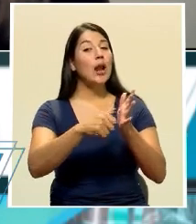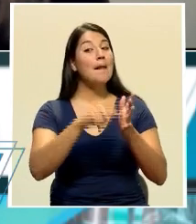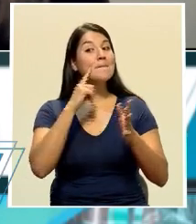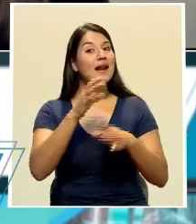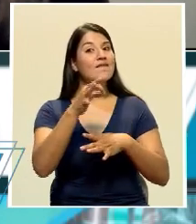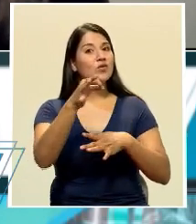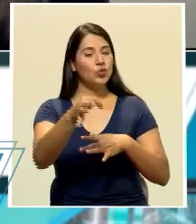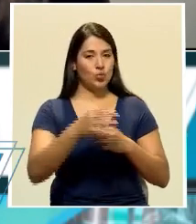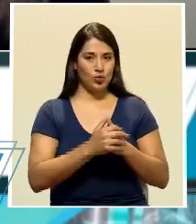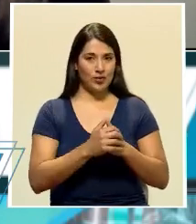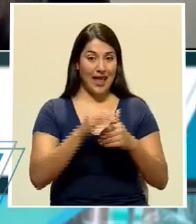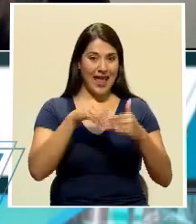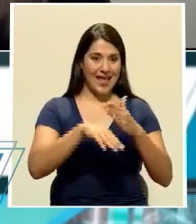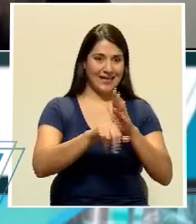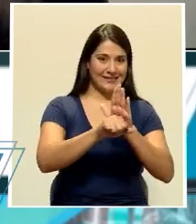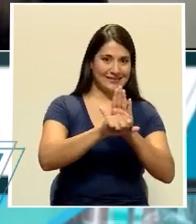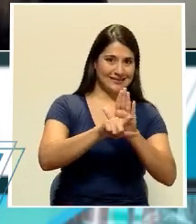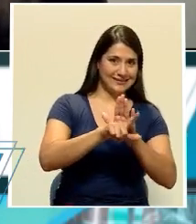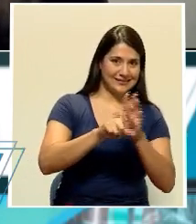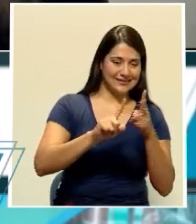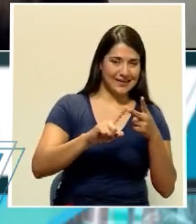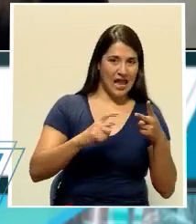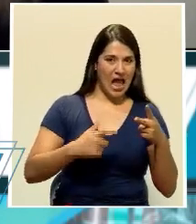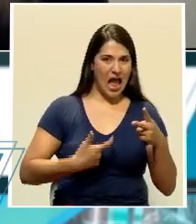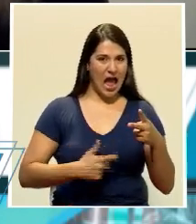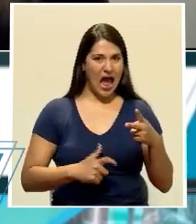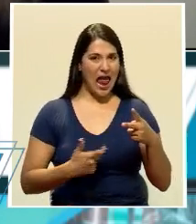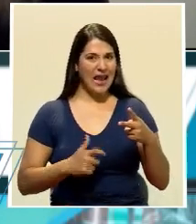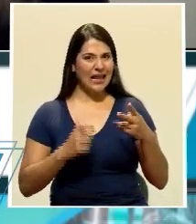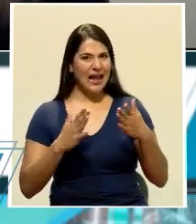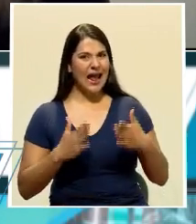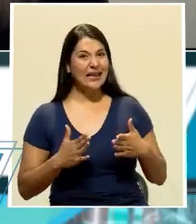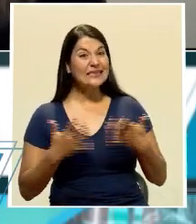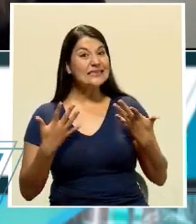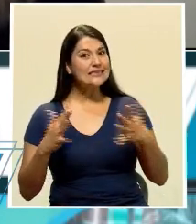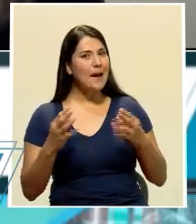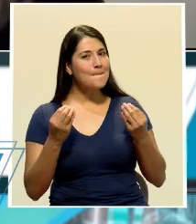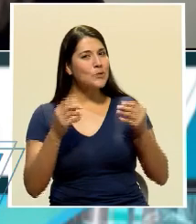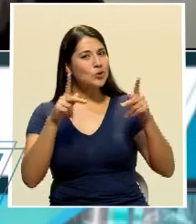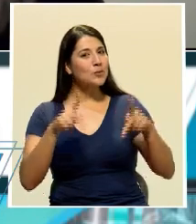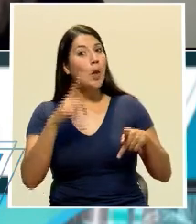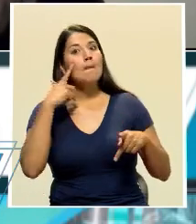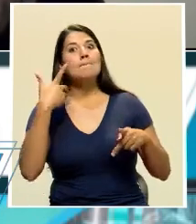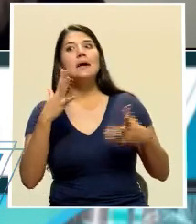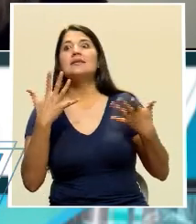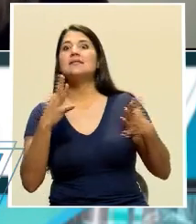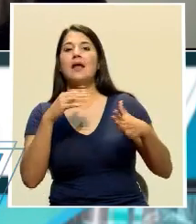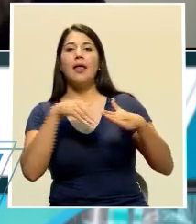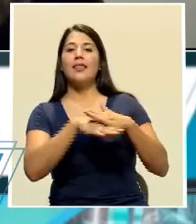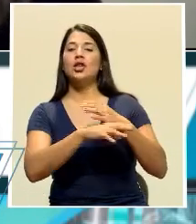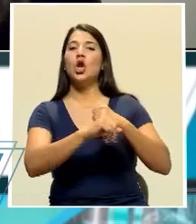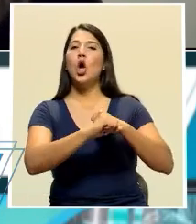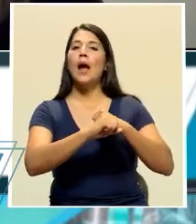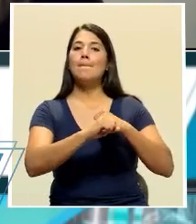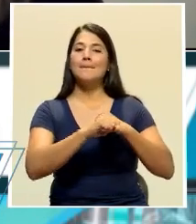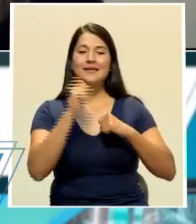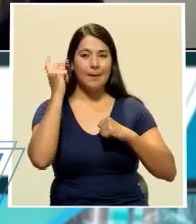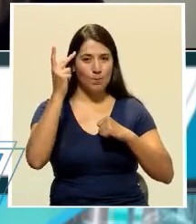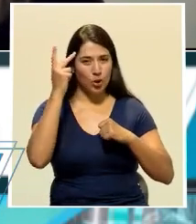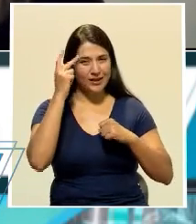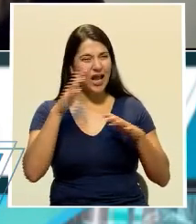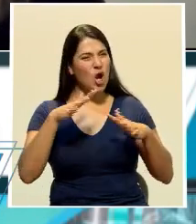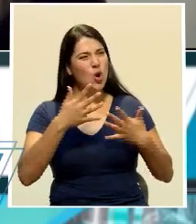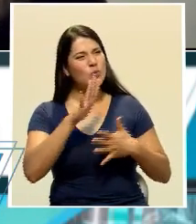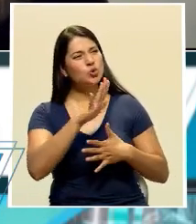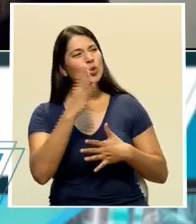los alcaldes, en gente que ya aparece en campaña política. ¿Cómo lo ves vos? ¿Cómo lo vivís en tu trabajo